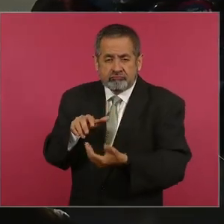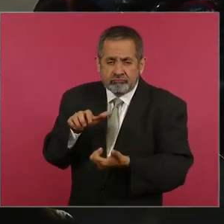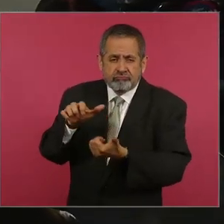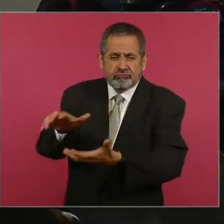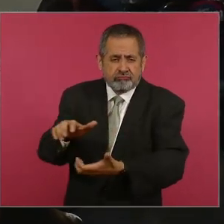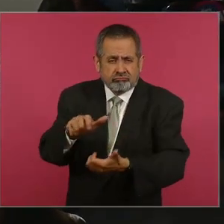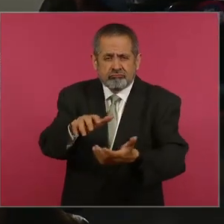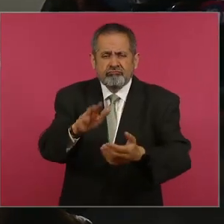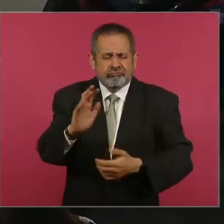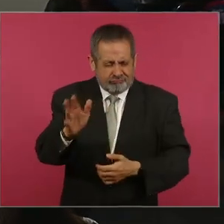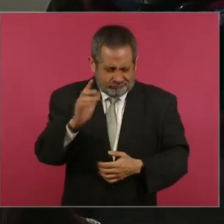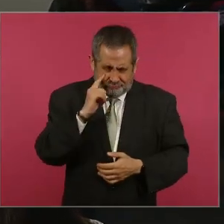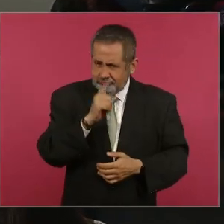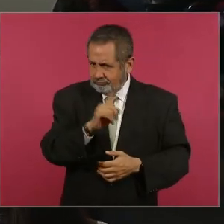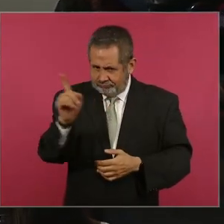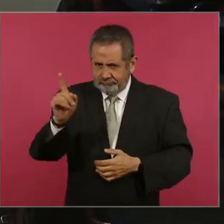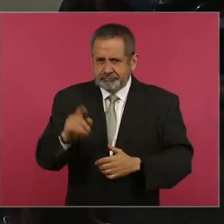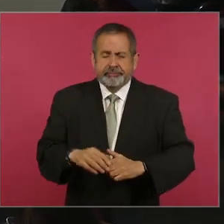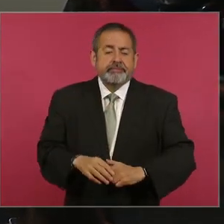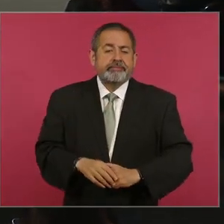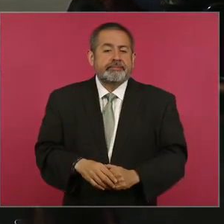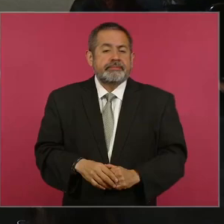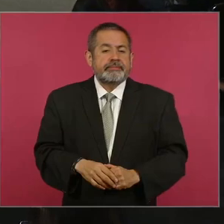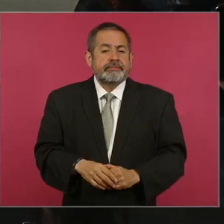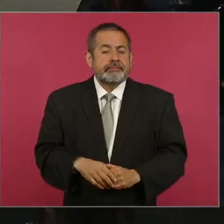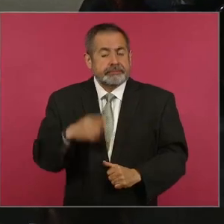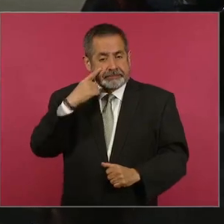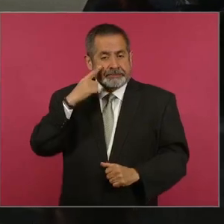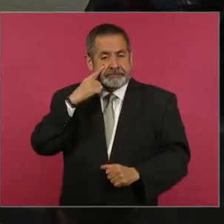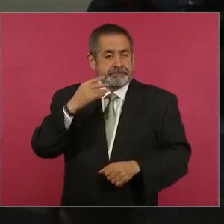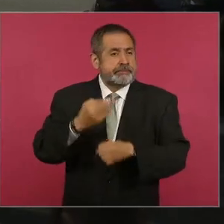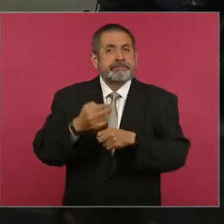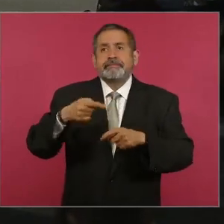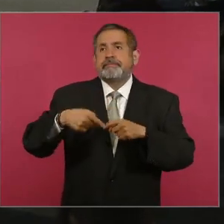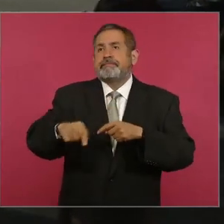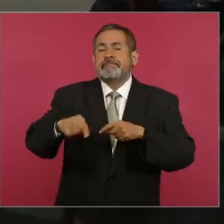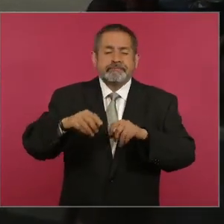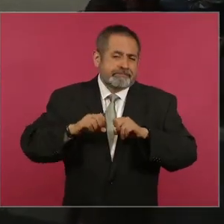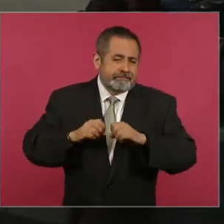Vamos a entregar